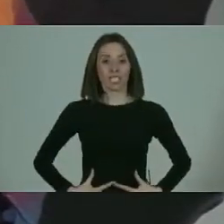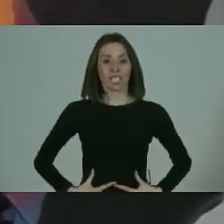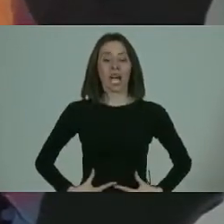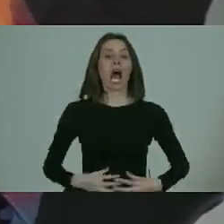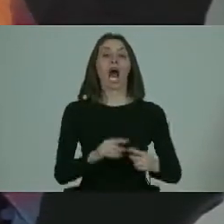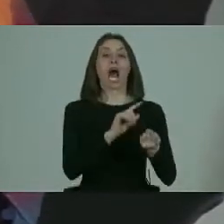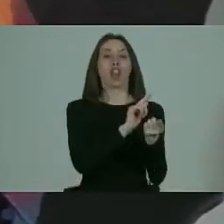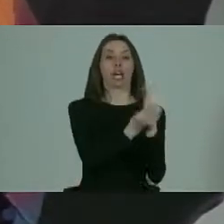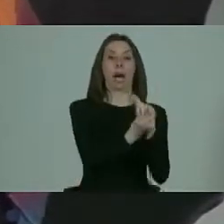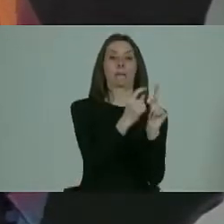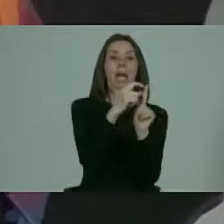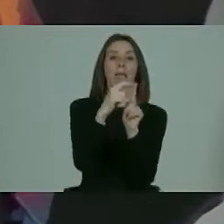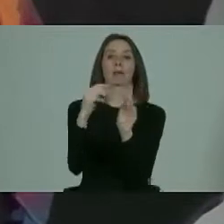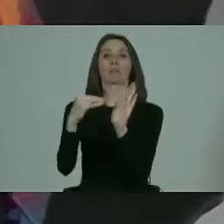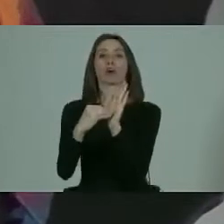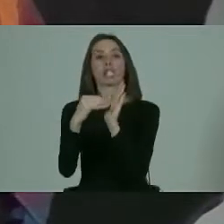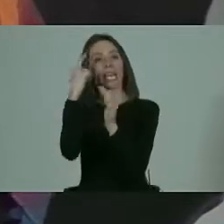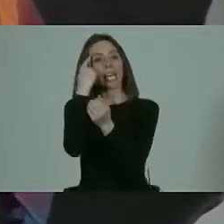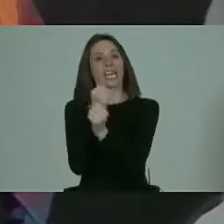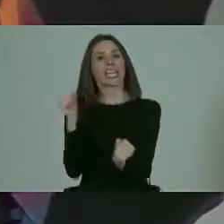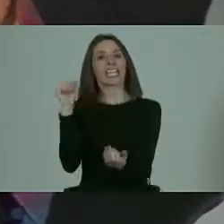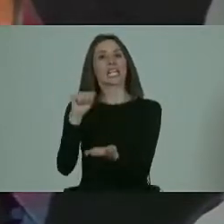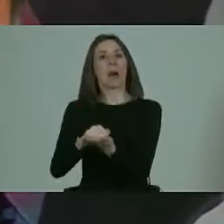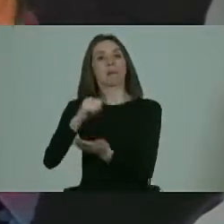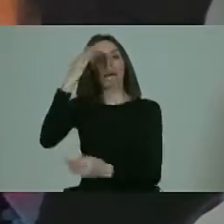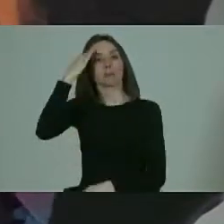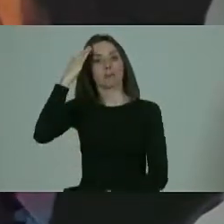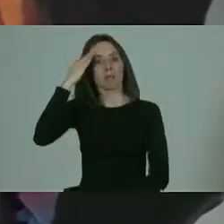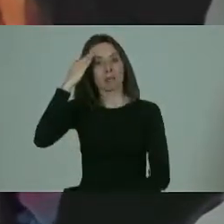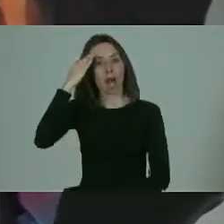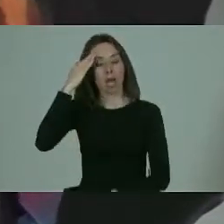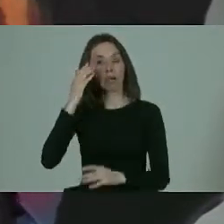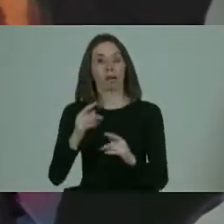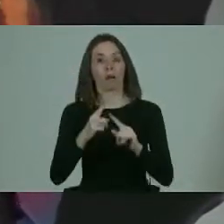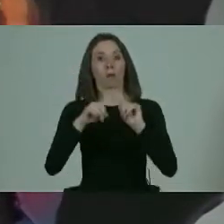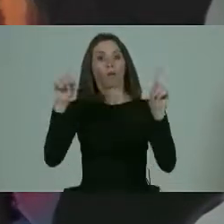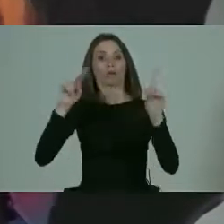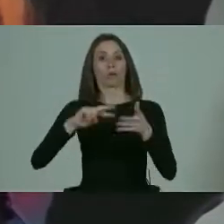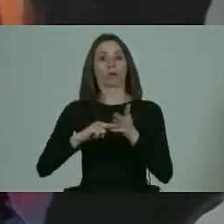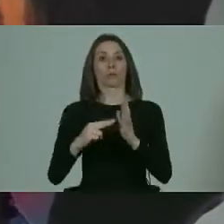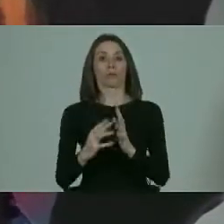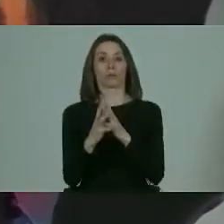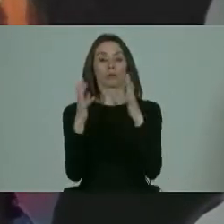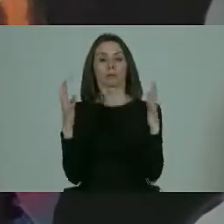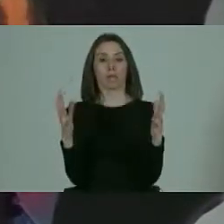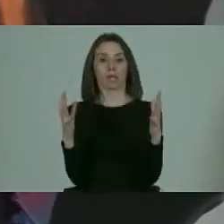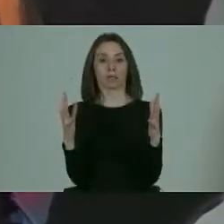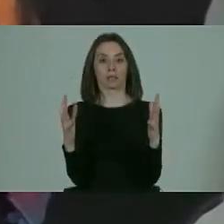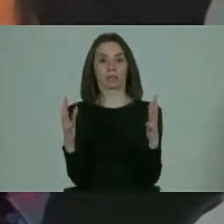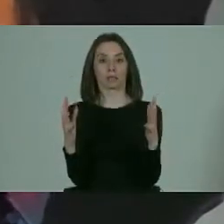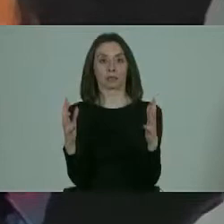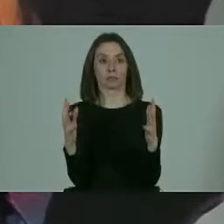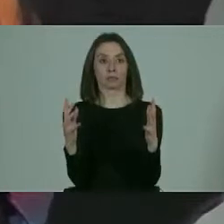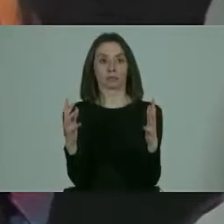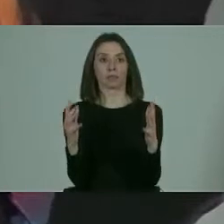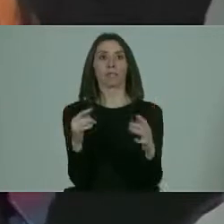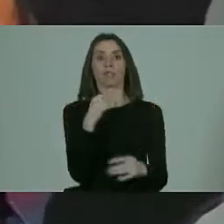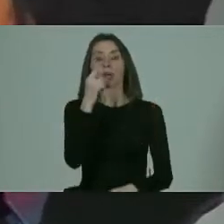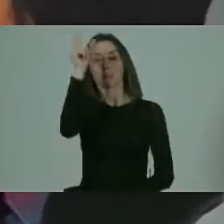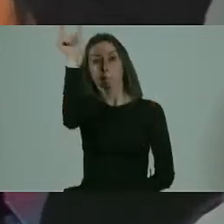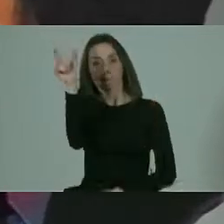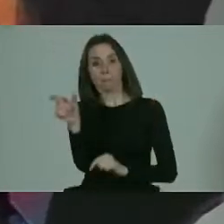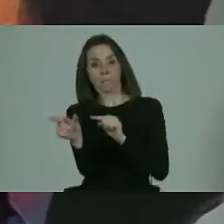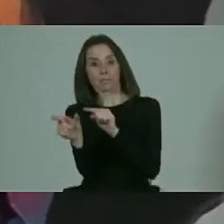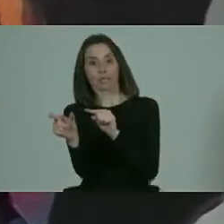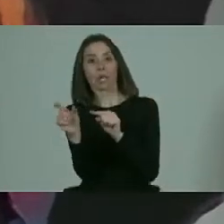y ahí también entramos en otro problema mayor tal vez no sea decir que la persona por